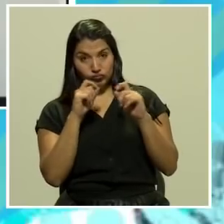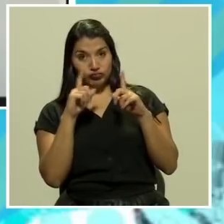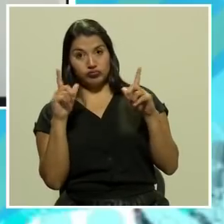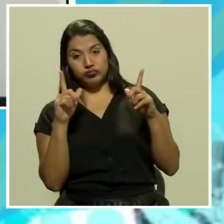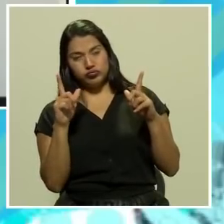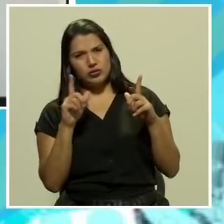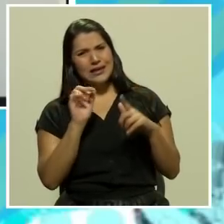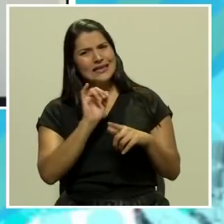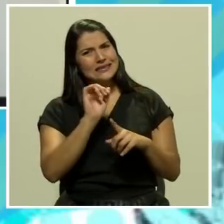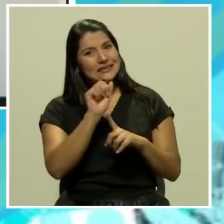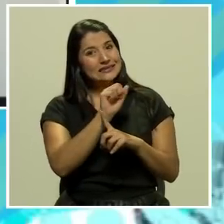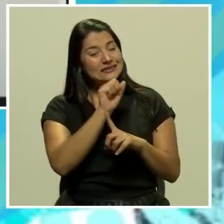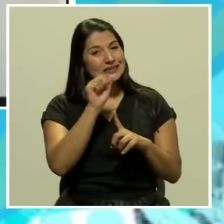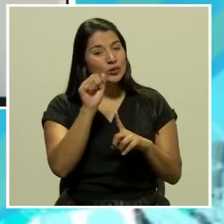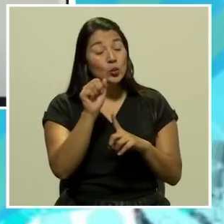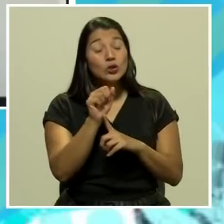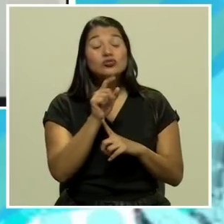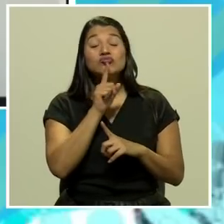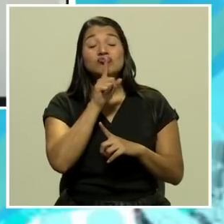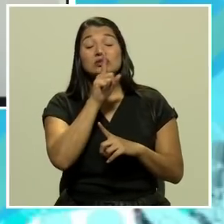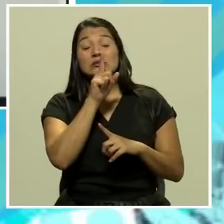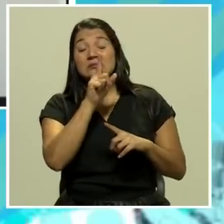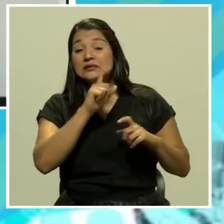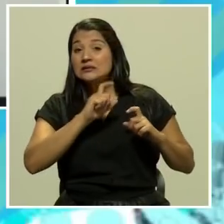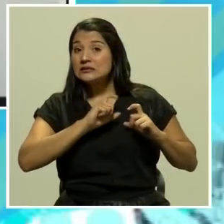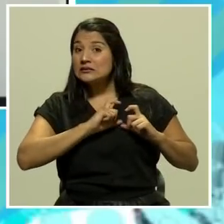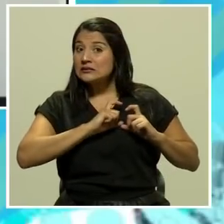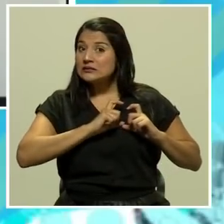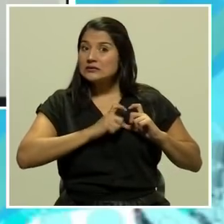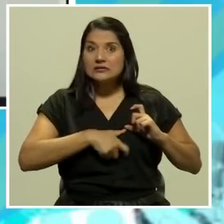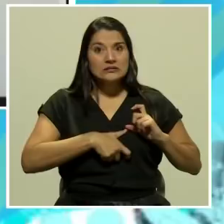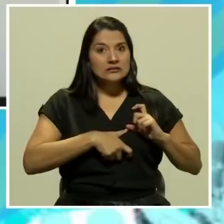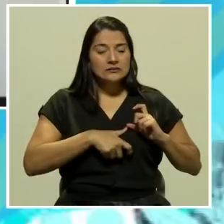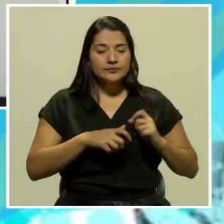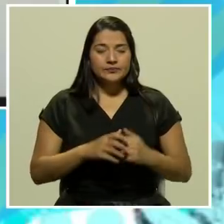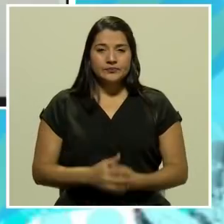un escenario completamente devastador.